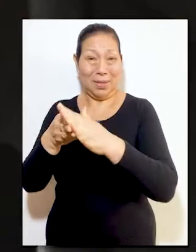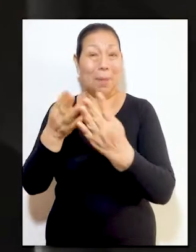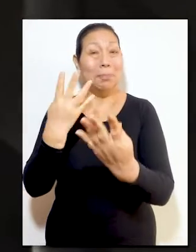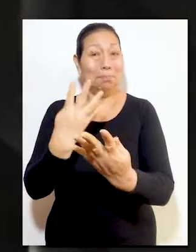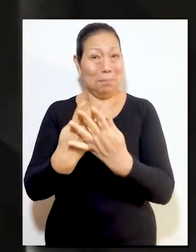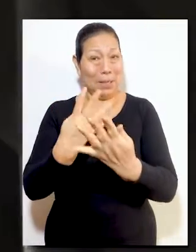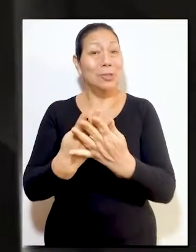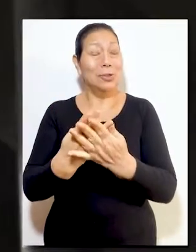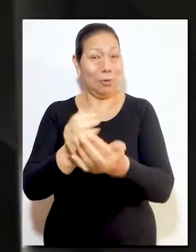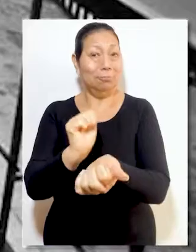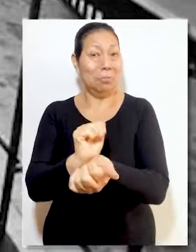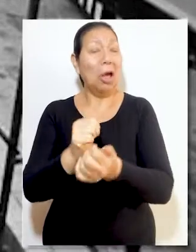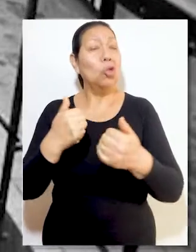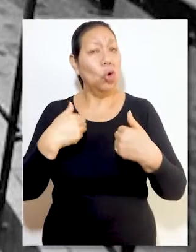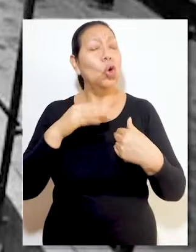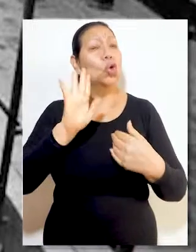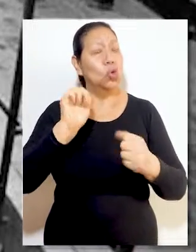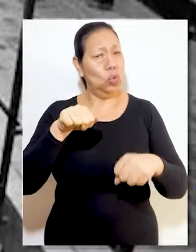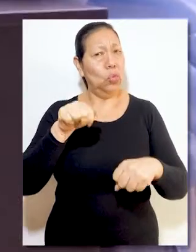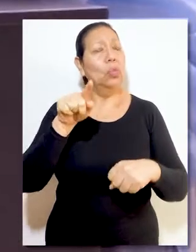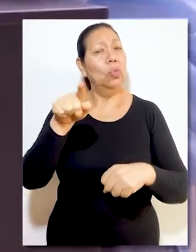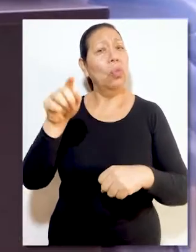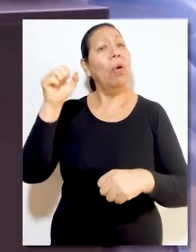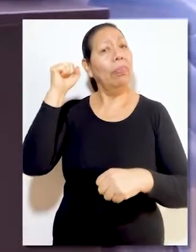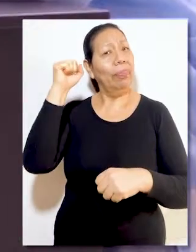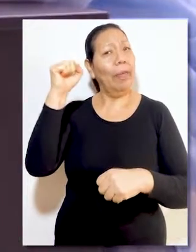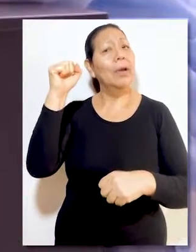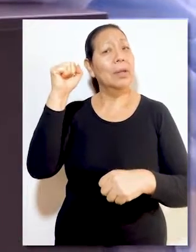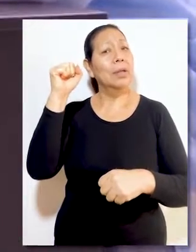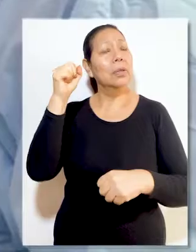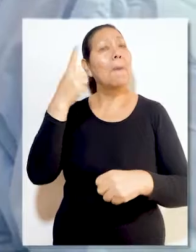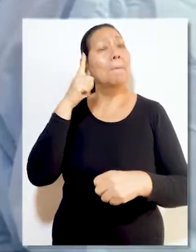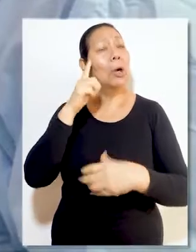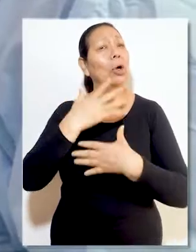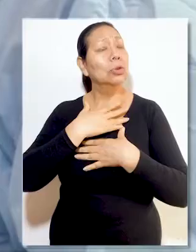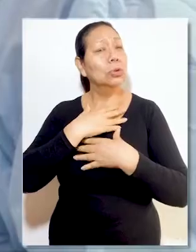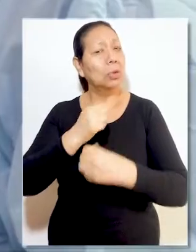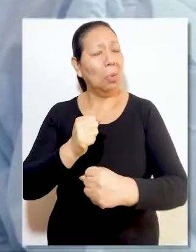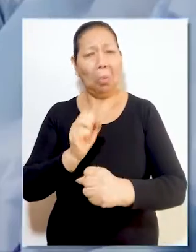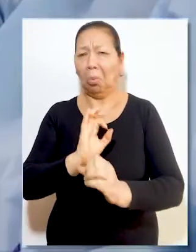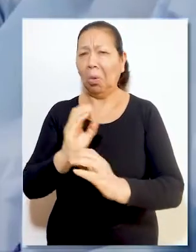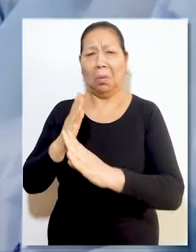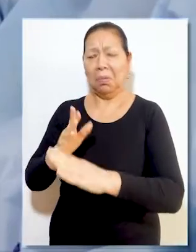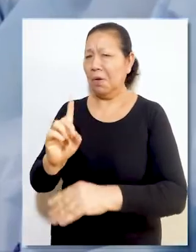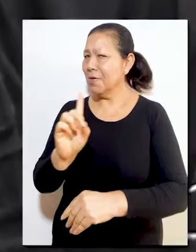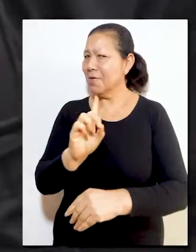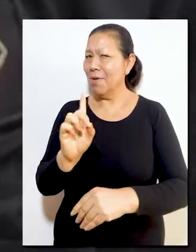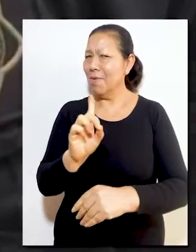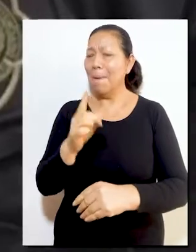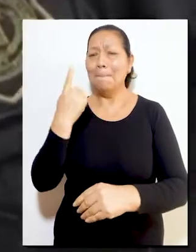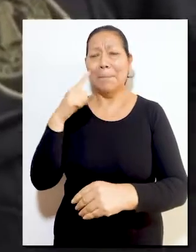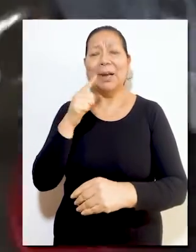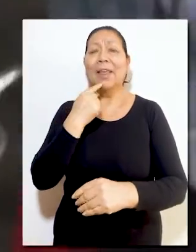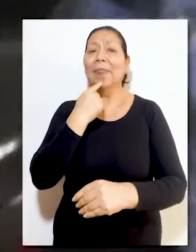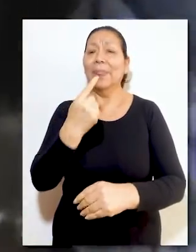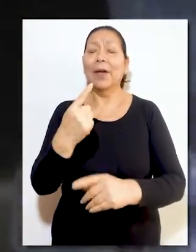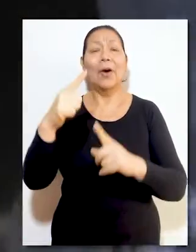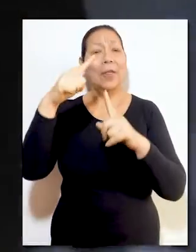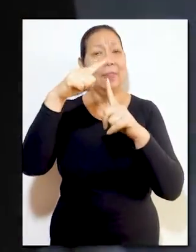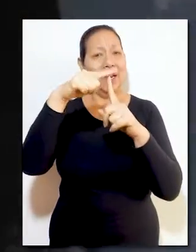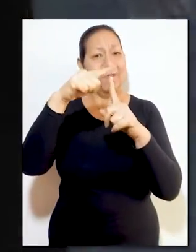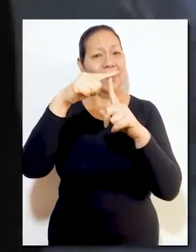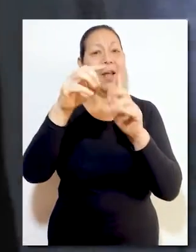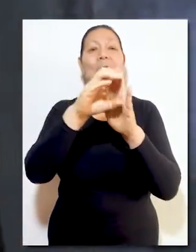Todos los internos de los penales del país tienen el derecho de acceder a los servicios de salud sin ninguna